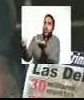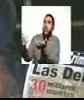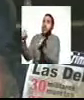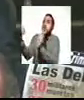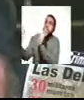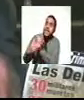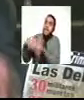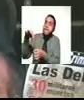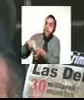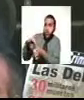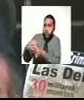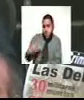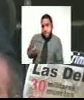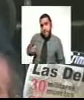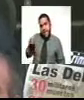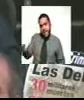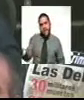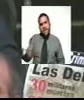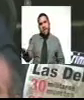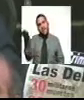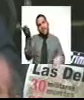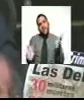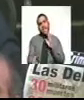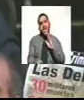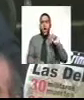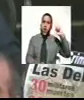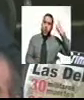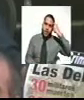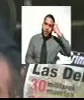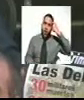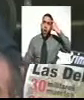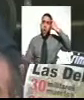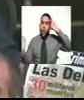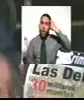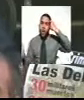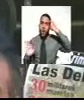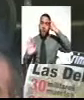que dependiendo del candidato, si era gobernador o